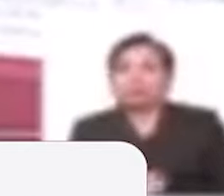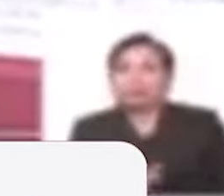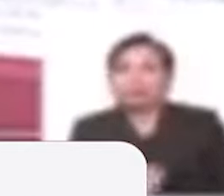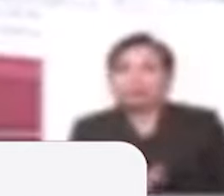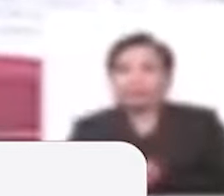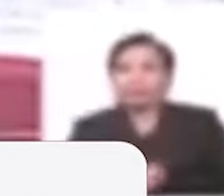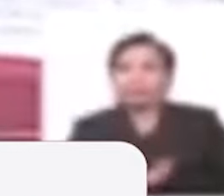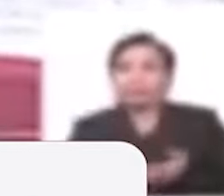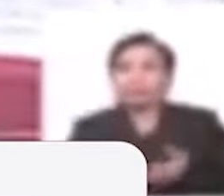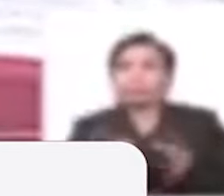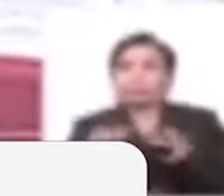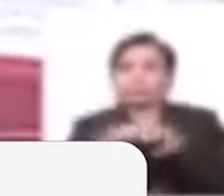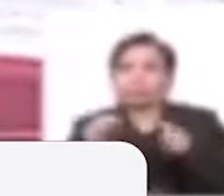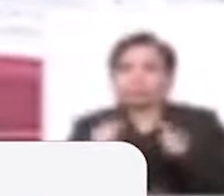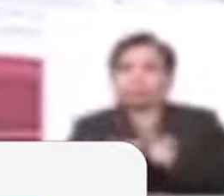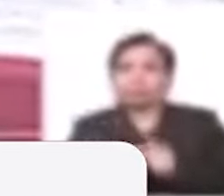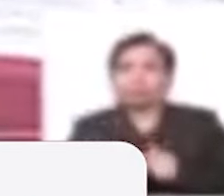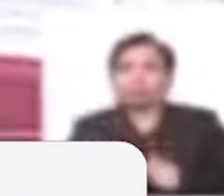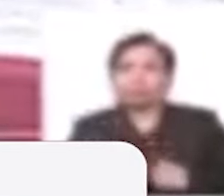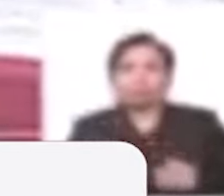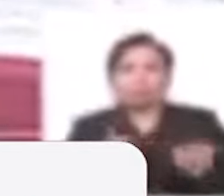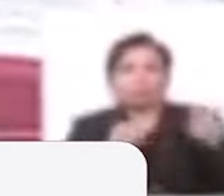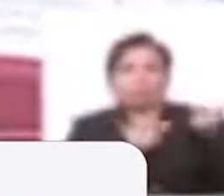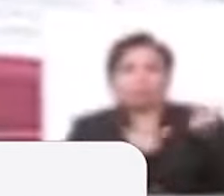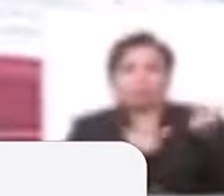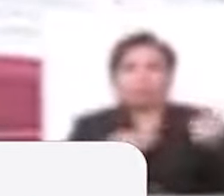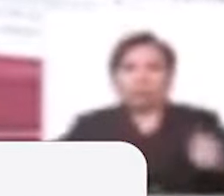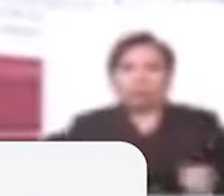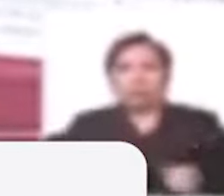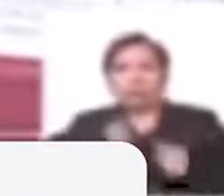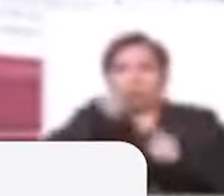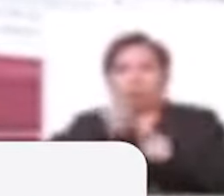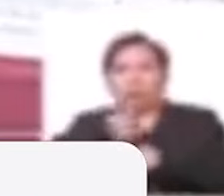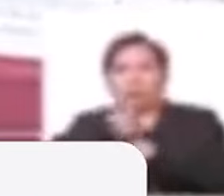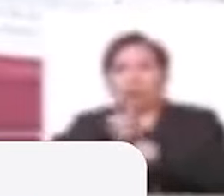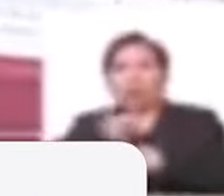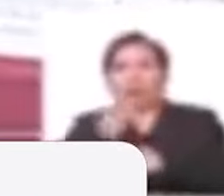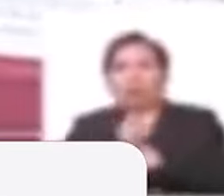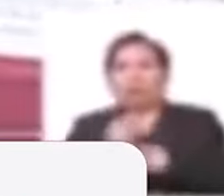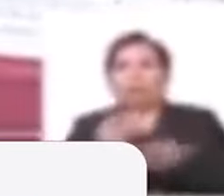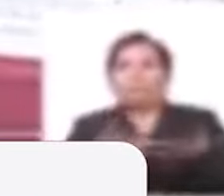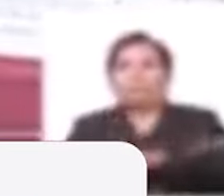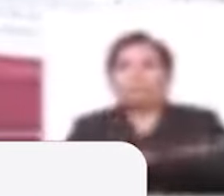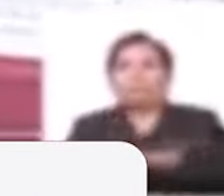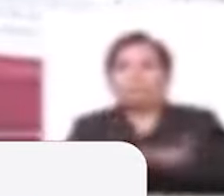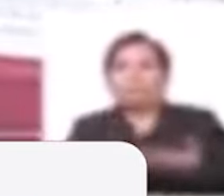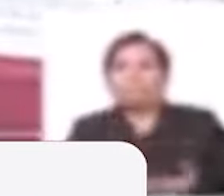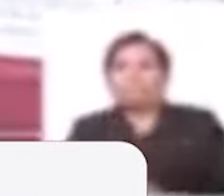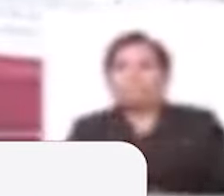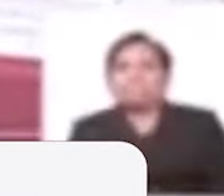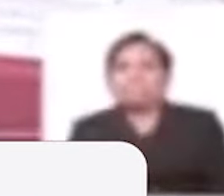la comandancia general debe estar a cargo de un oficial general que asegure la calidad del servicio